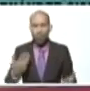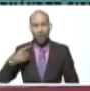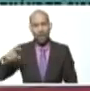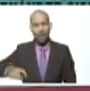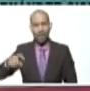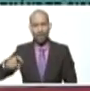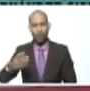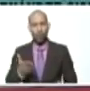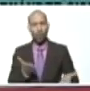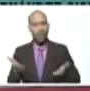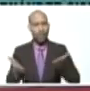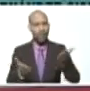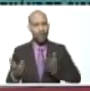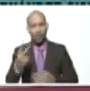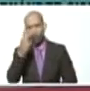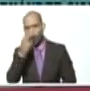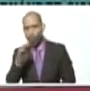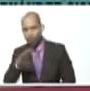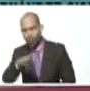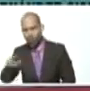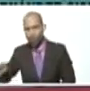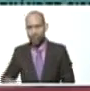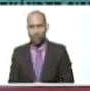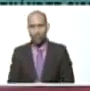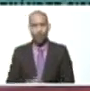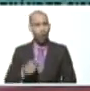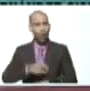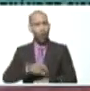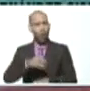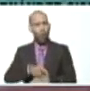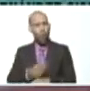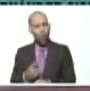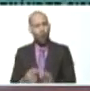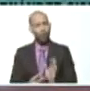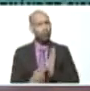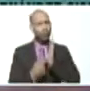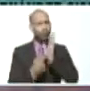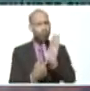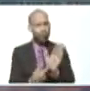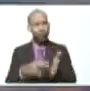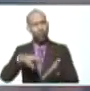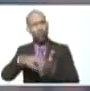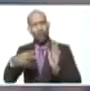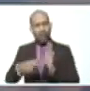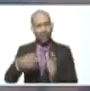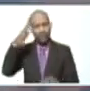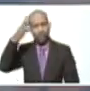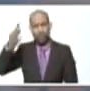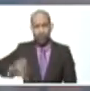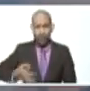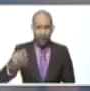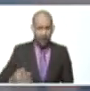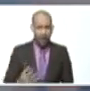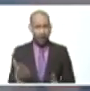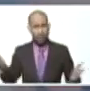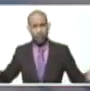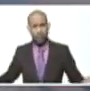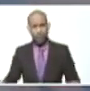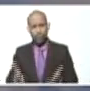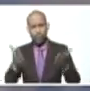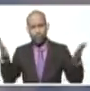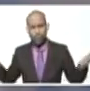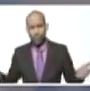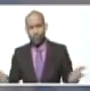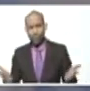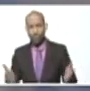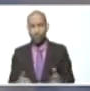el servicio al prójimo. Momento de particular significación creyente y honda resonancia popular lo